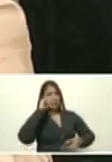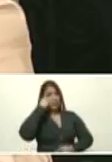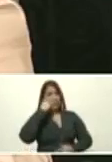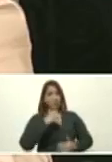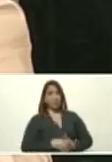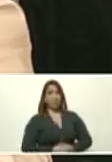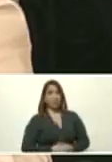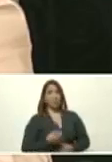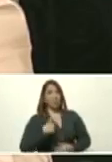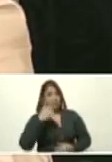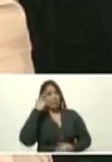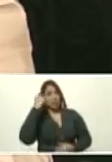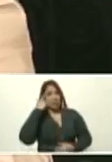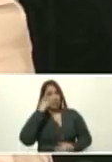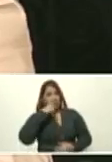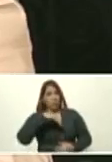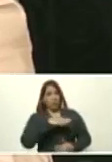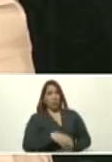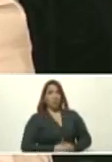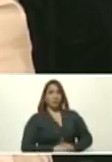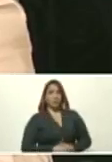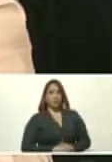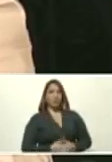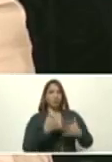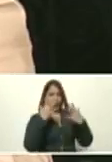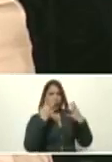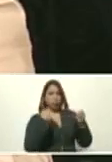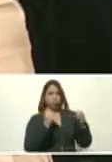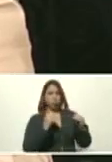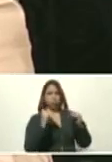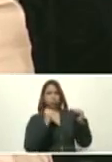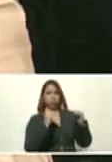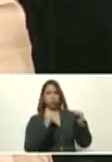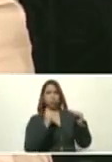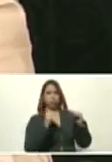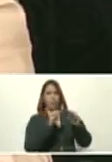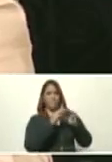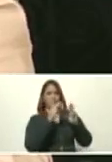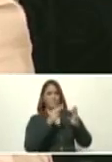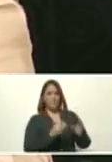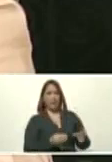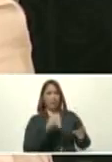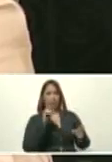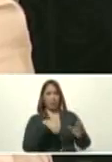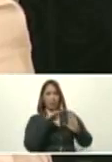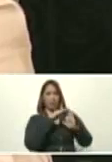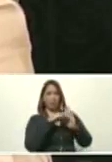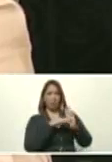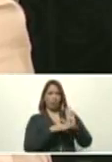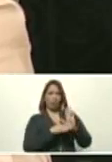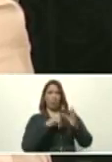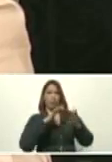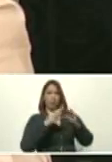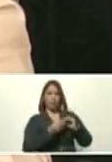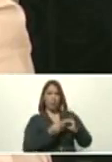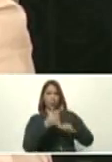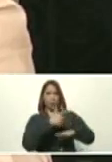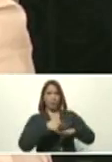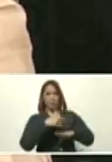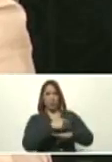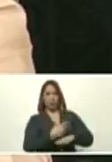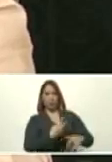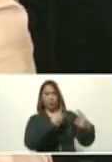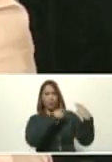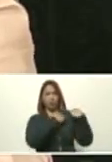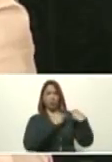y yo sé que así el pueblo lo ha entendido, el método, las medidas adoptadas por un gobierno